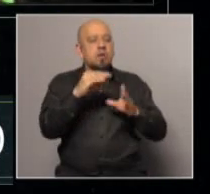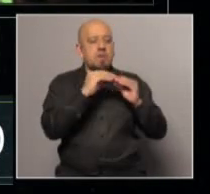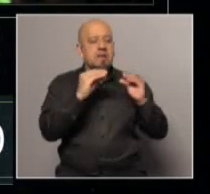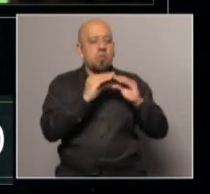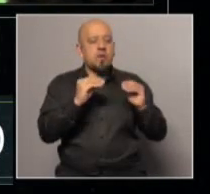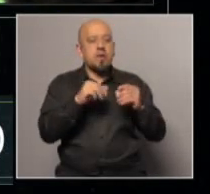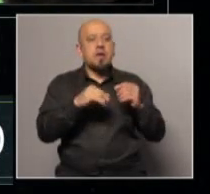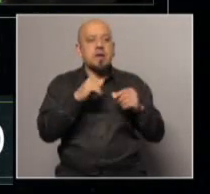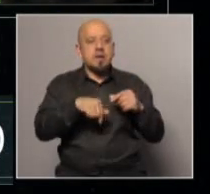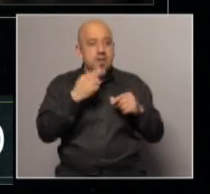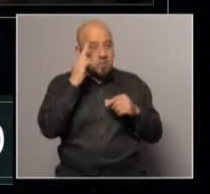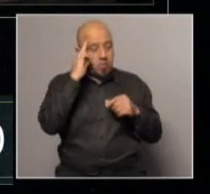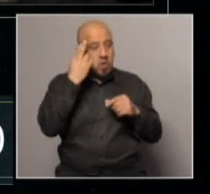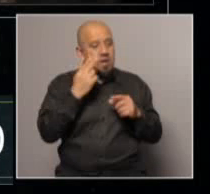Uruguay,